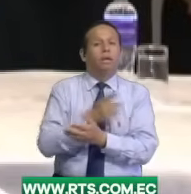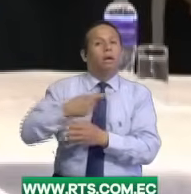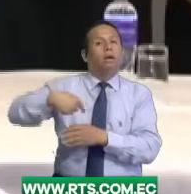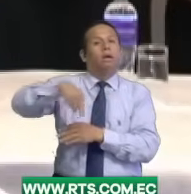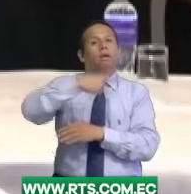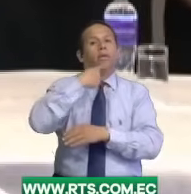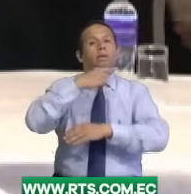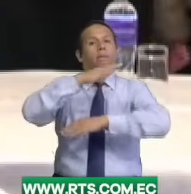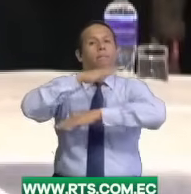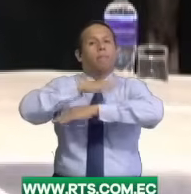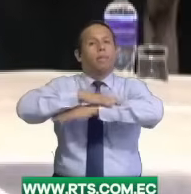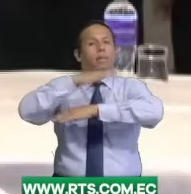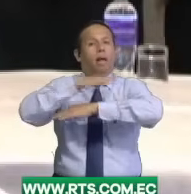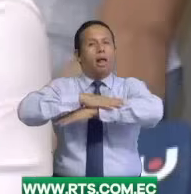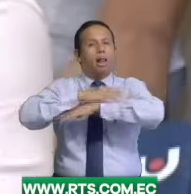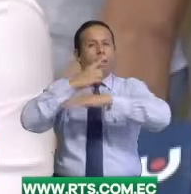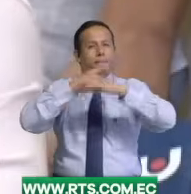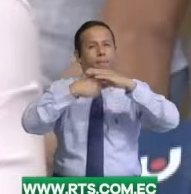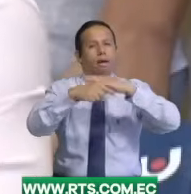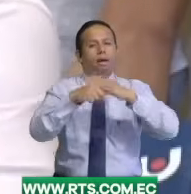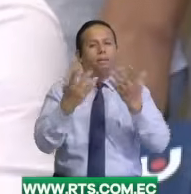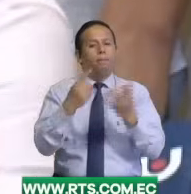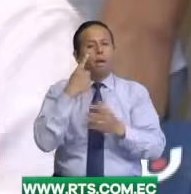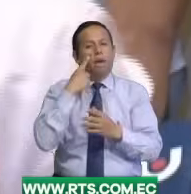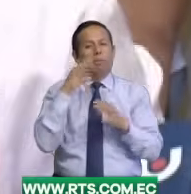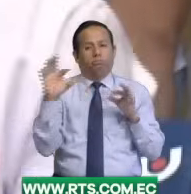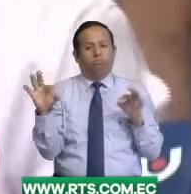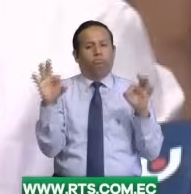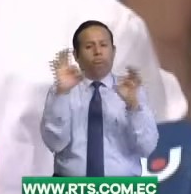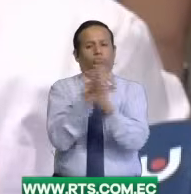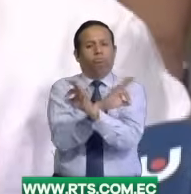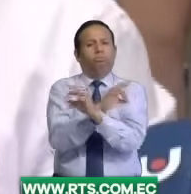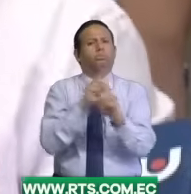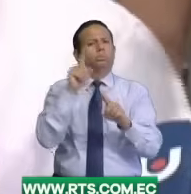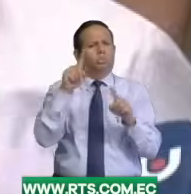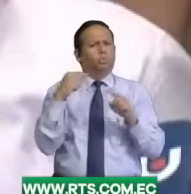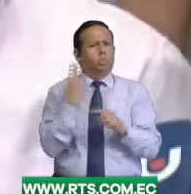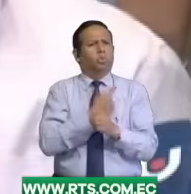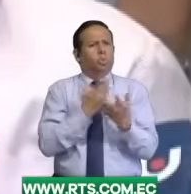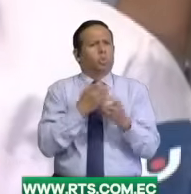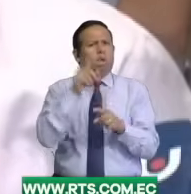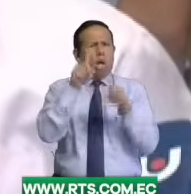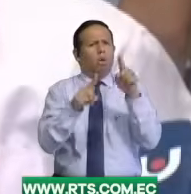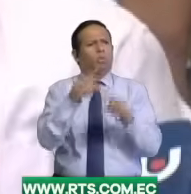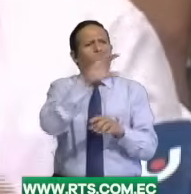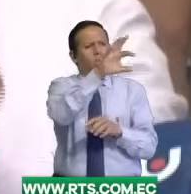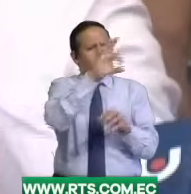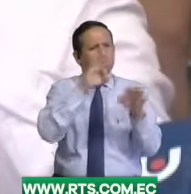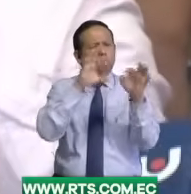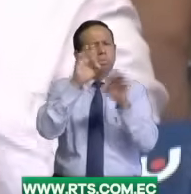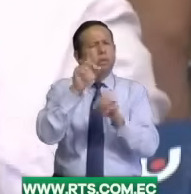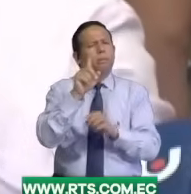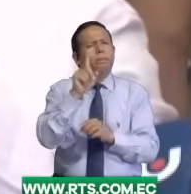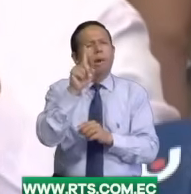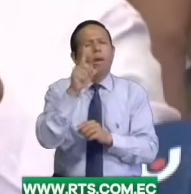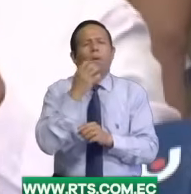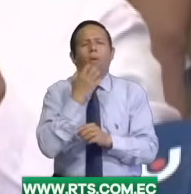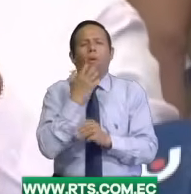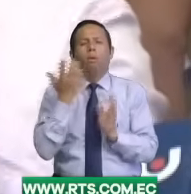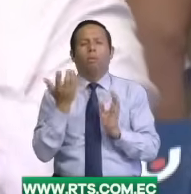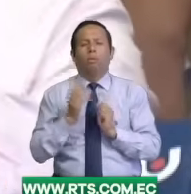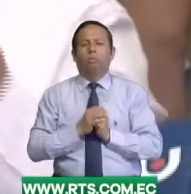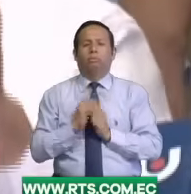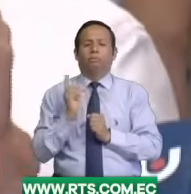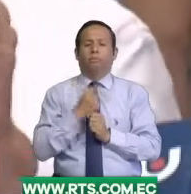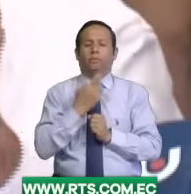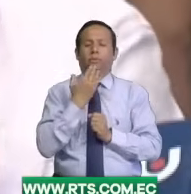digital, buscarán el reemplazo. Definitivamente nosotros tenemos algunas personas que nos gustaría que sean, pero solo en ese concepto estamos